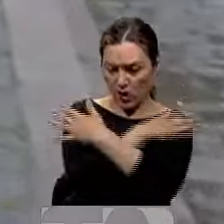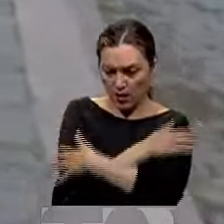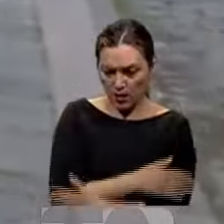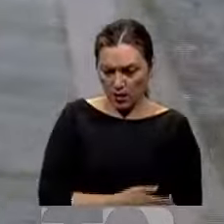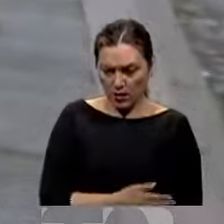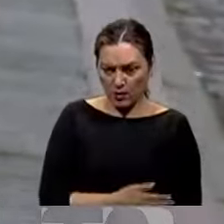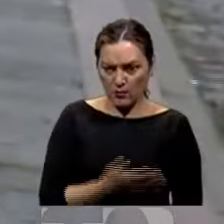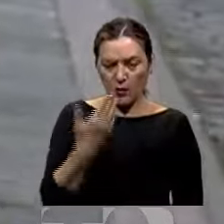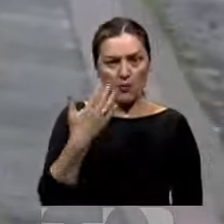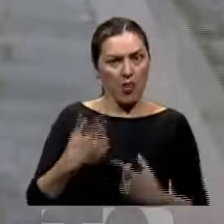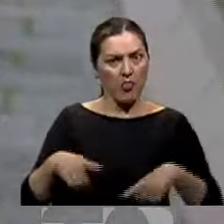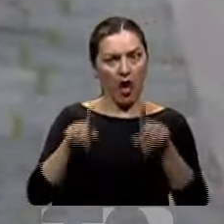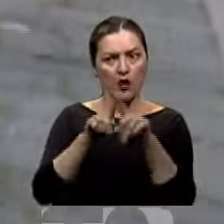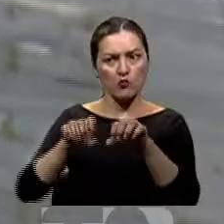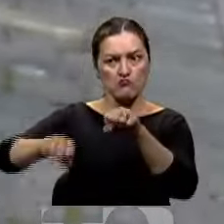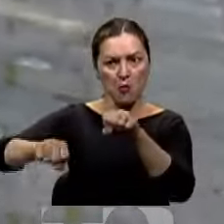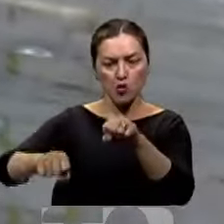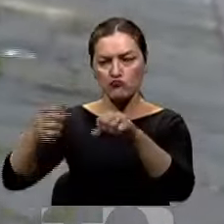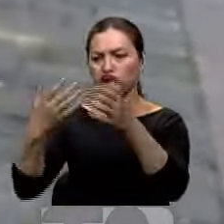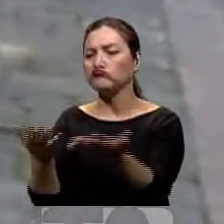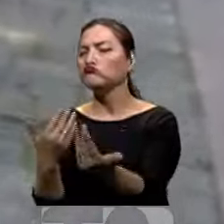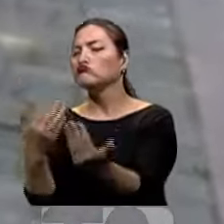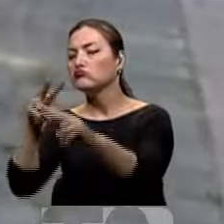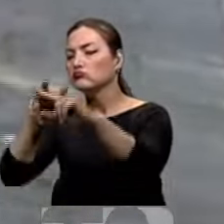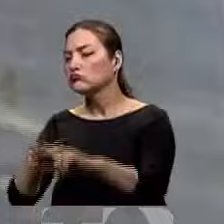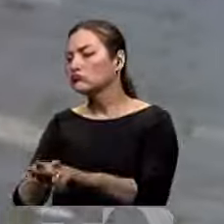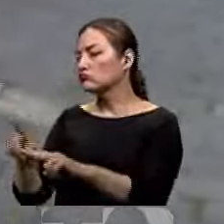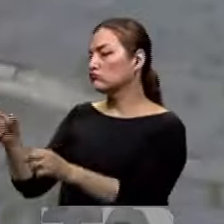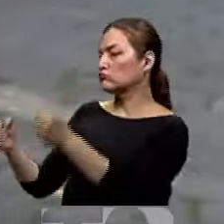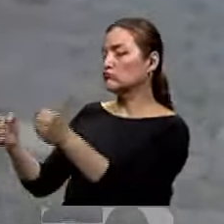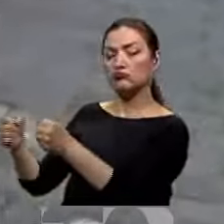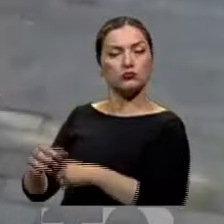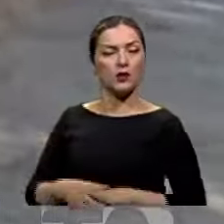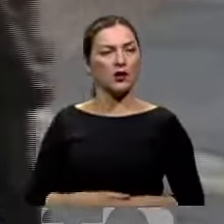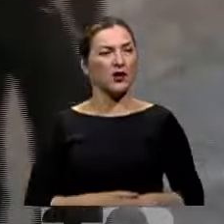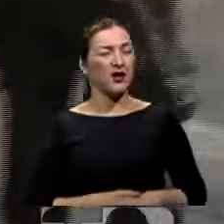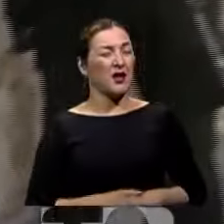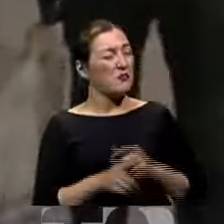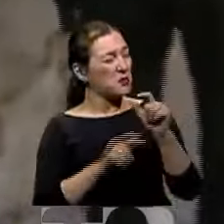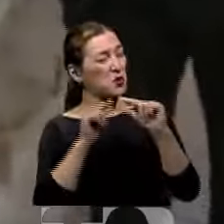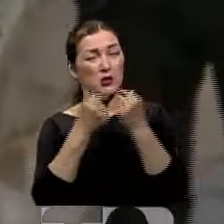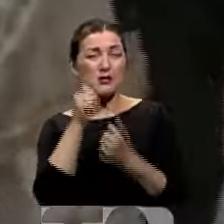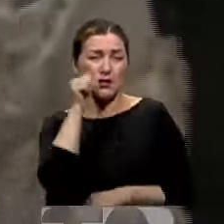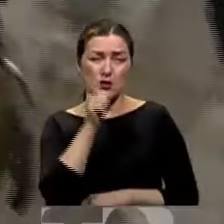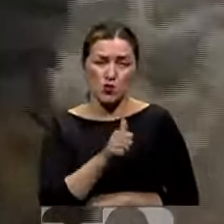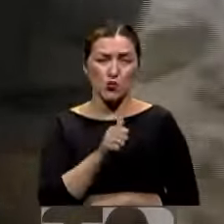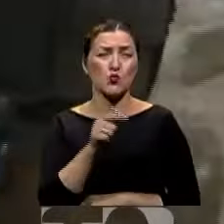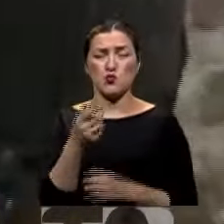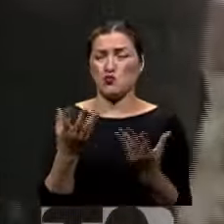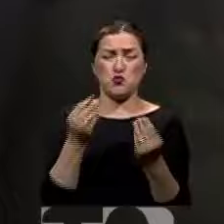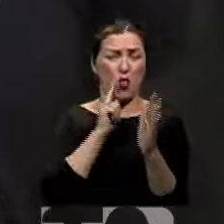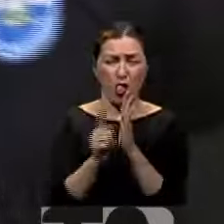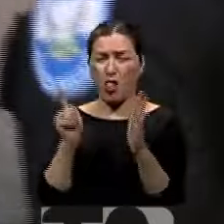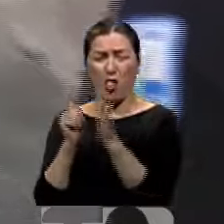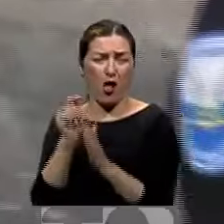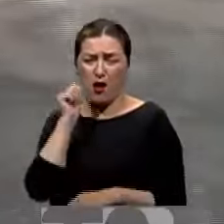personas, a la vez de vehículos y motocicletas. Tras estas denuncias de la ciudadanía en torno a los asaltos que se están registrando, ¿cuál va a ser el modus operandi que